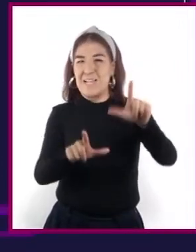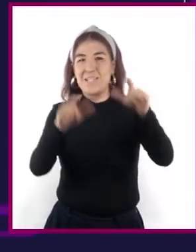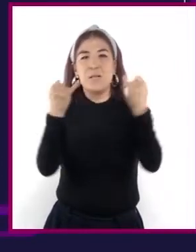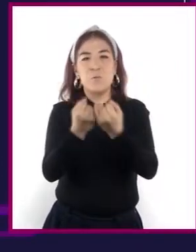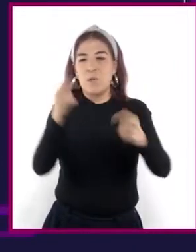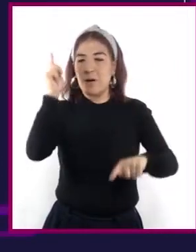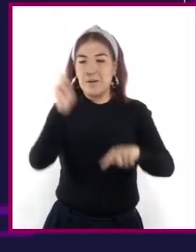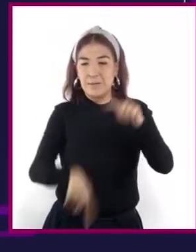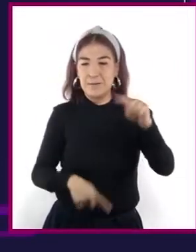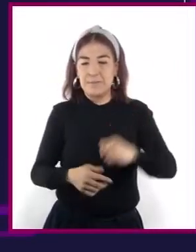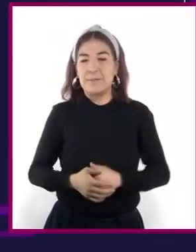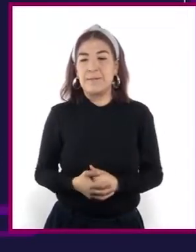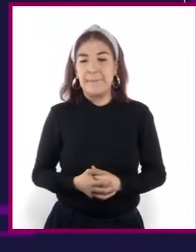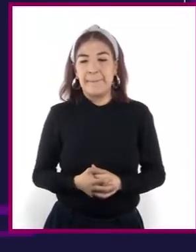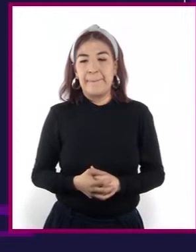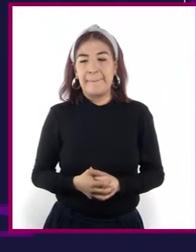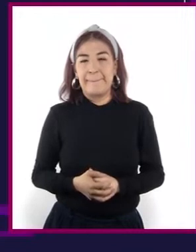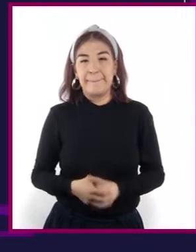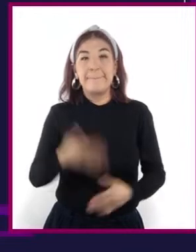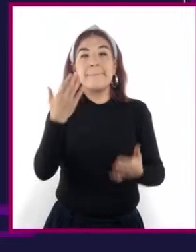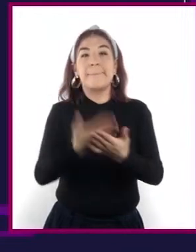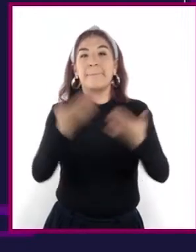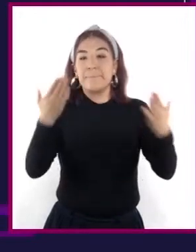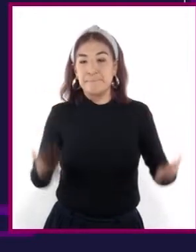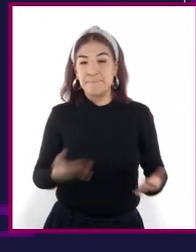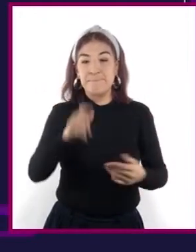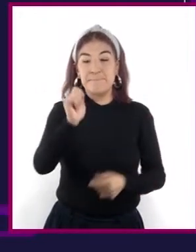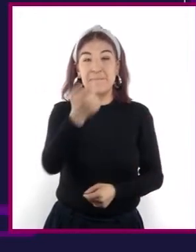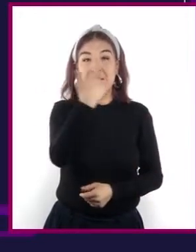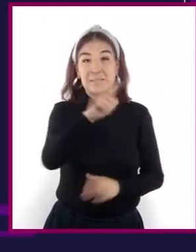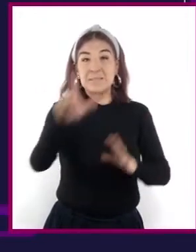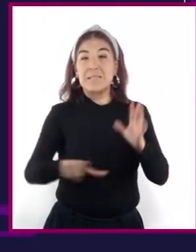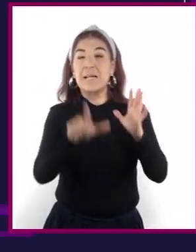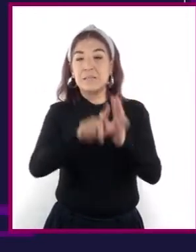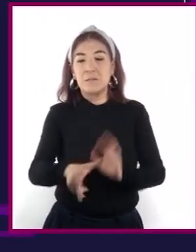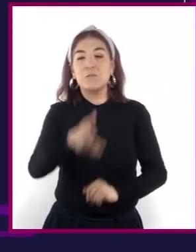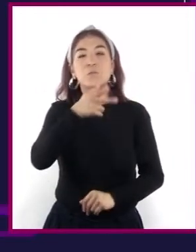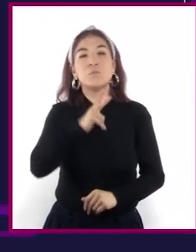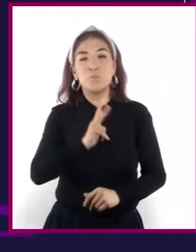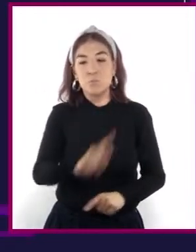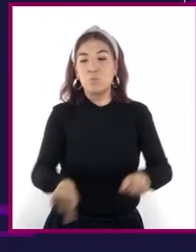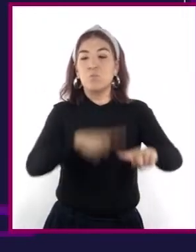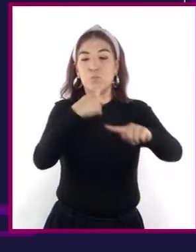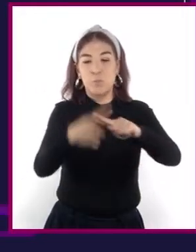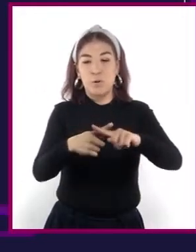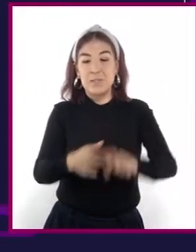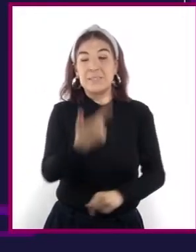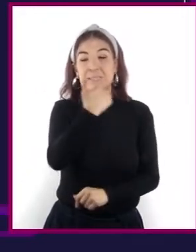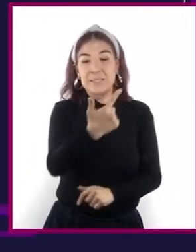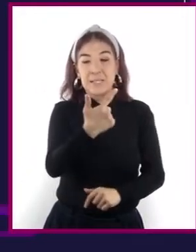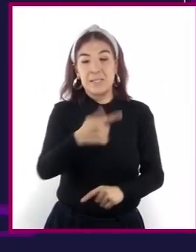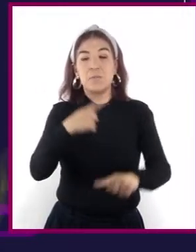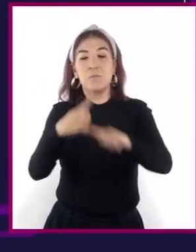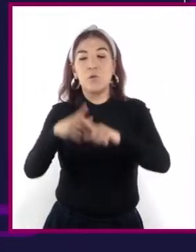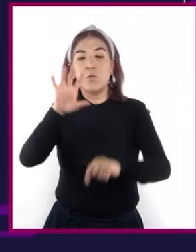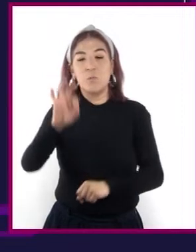numerador y denominador, ahora para 7 litros de gasolina se multiplica 7 litros por 42 kilómetros por